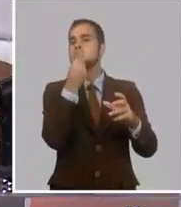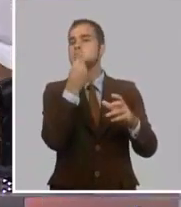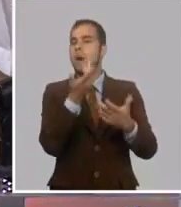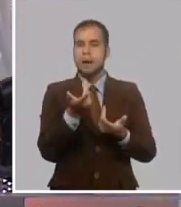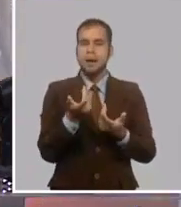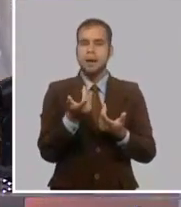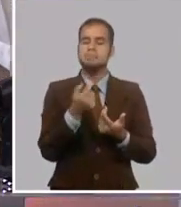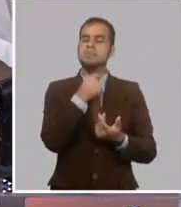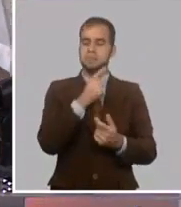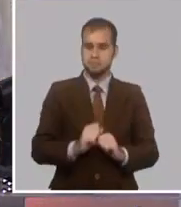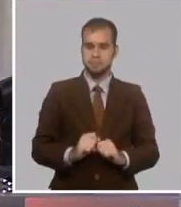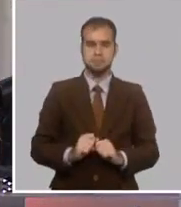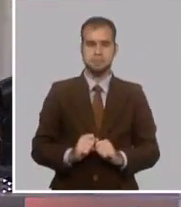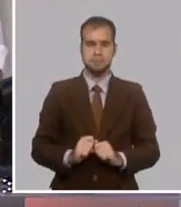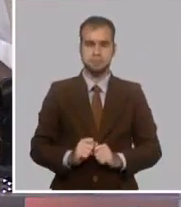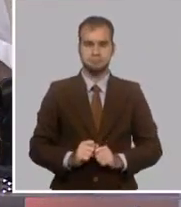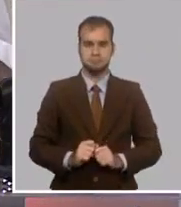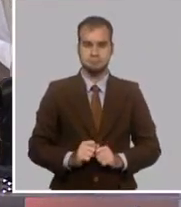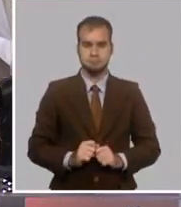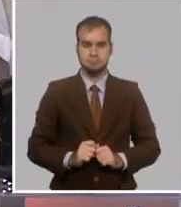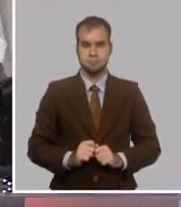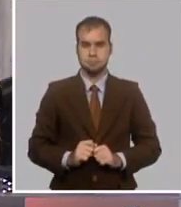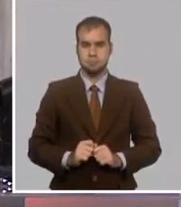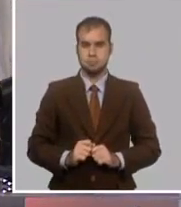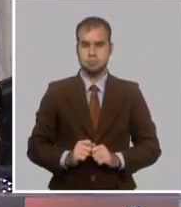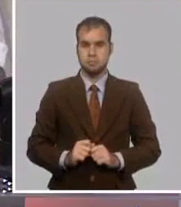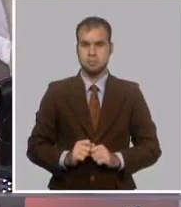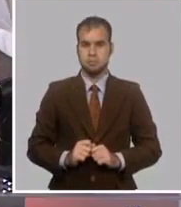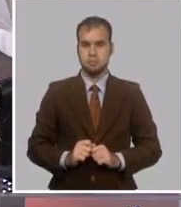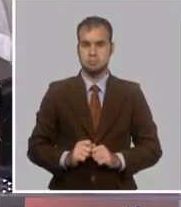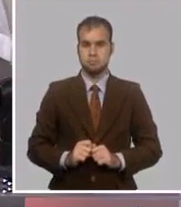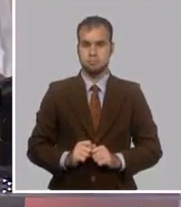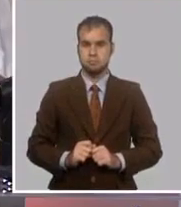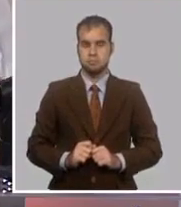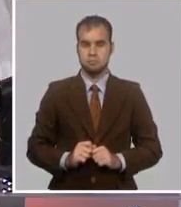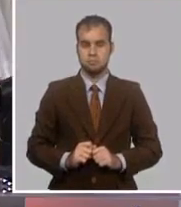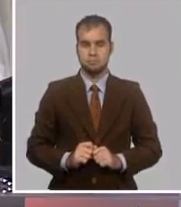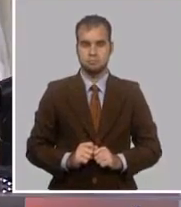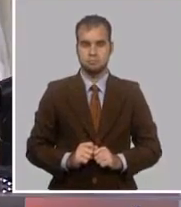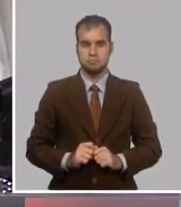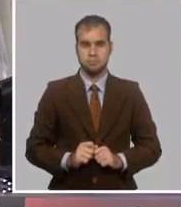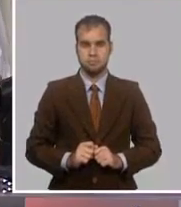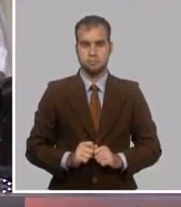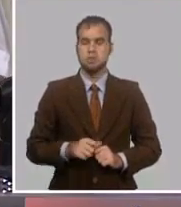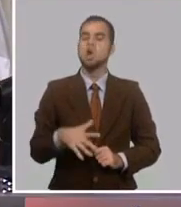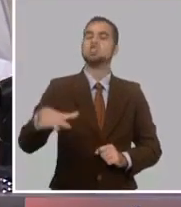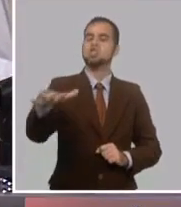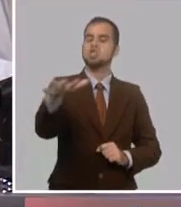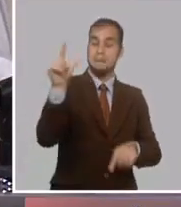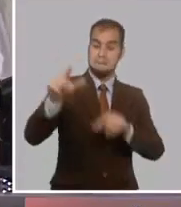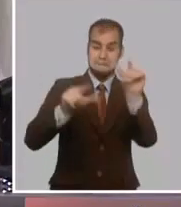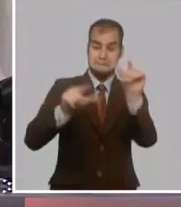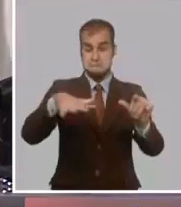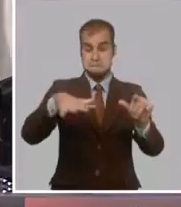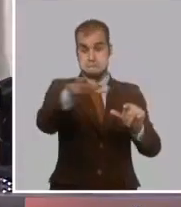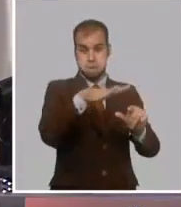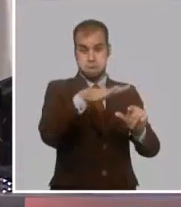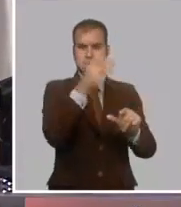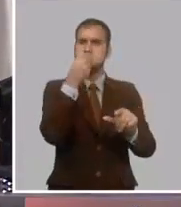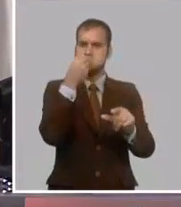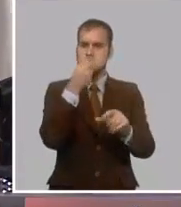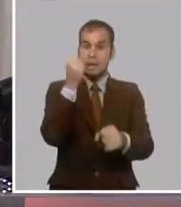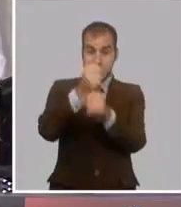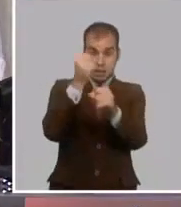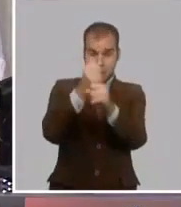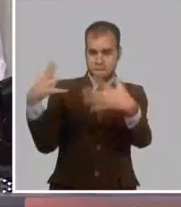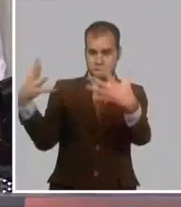que cada cual o cada grupo o cada ciudad grupo de hasta de amigos trabajan juntos por el